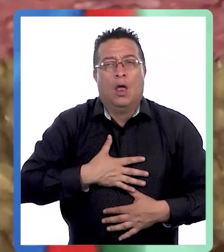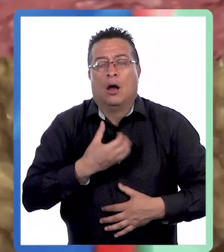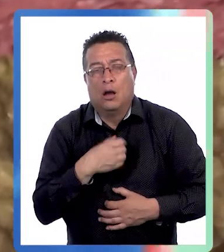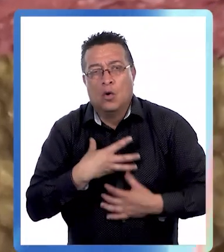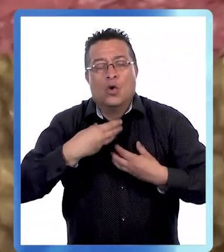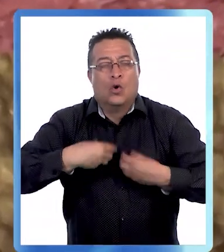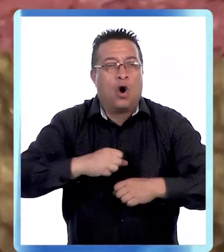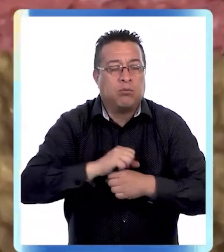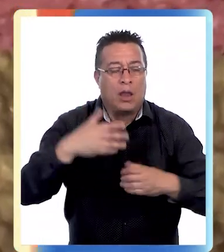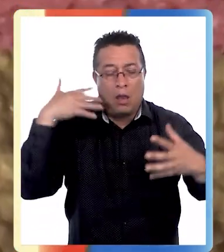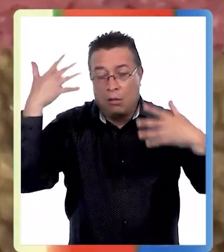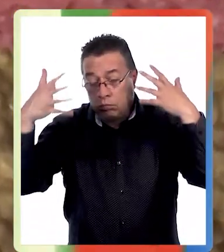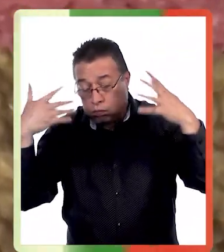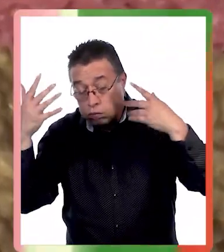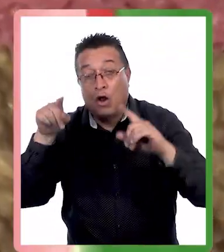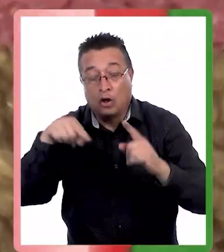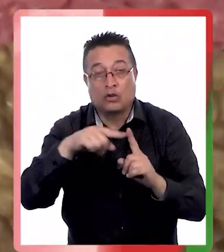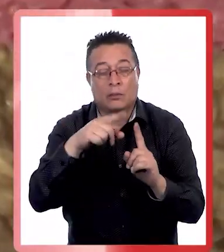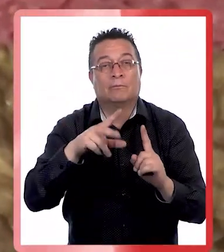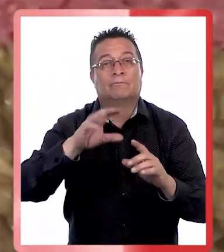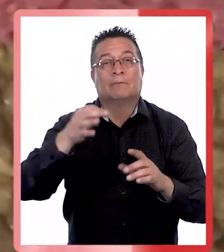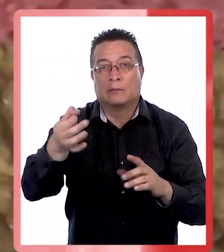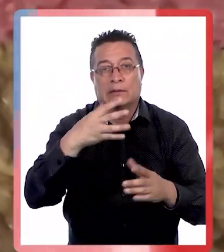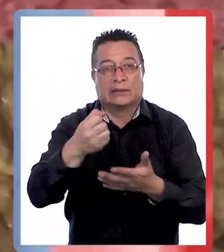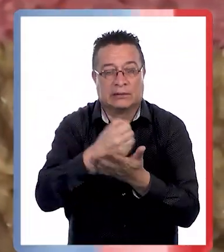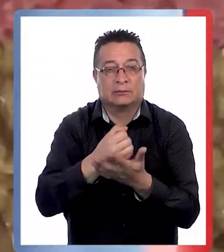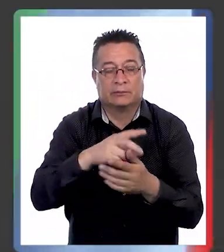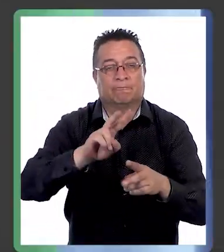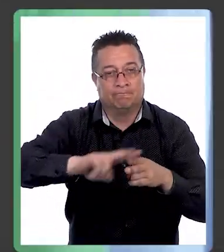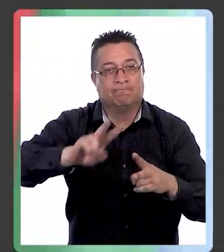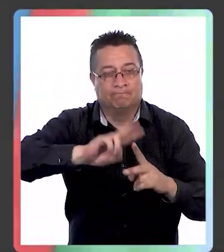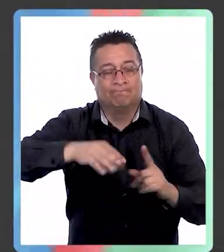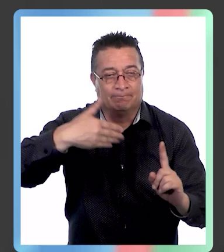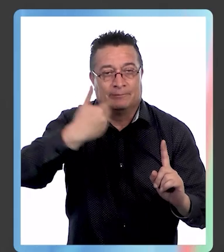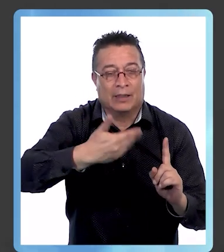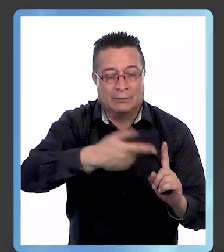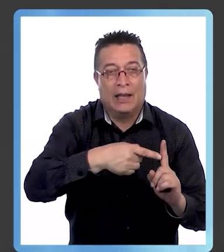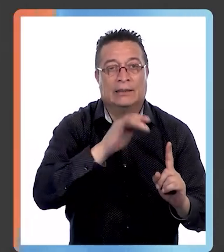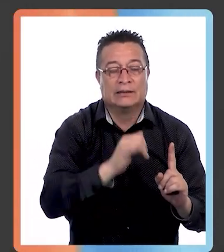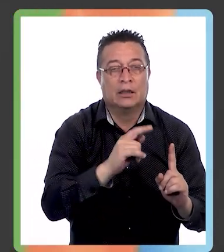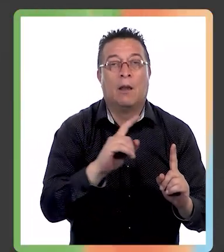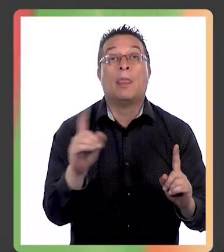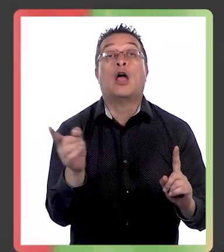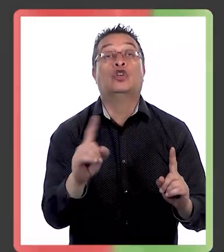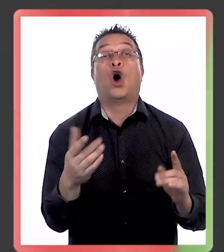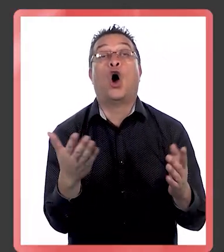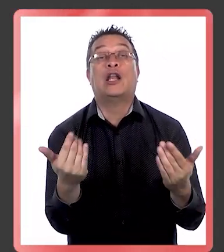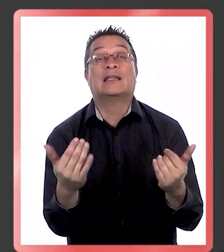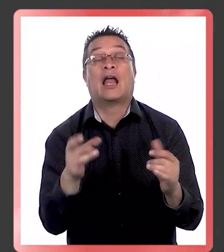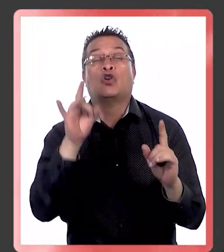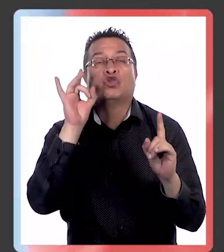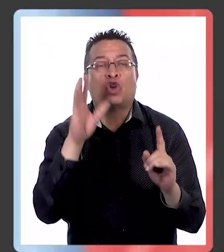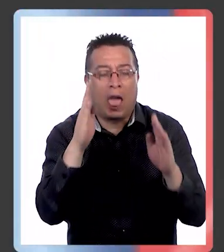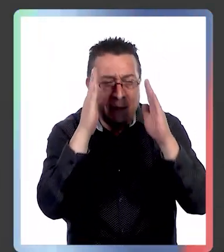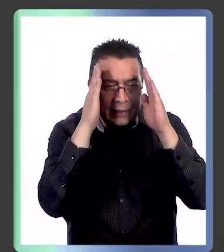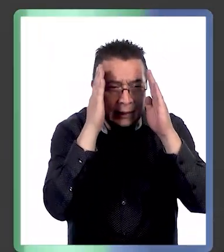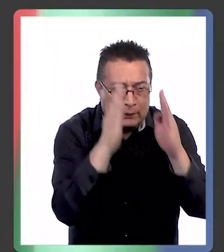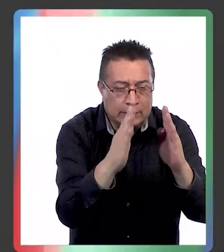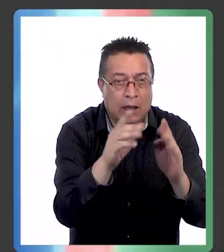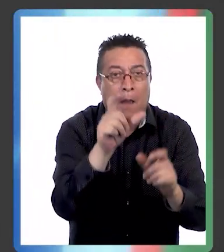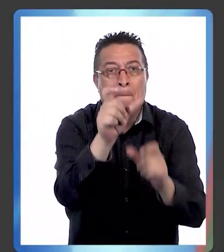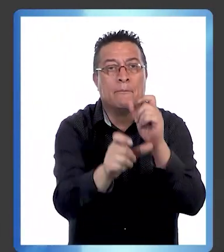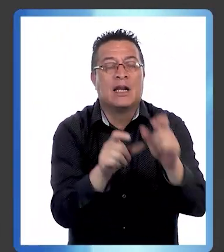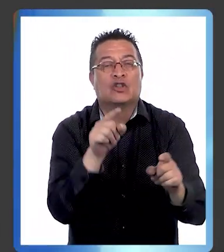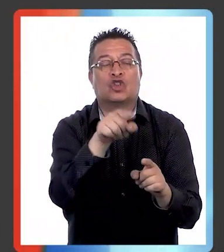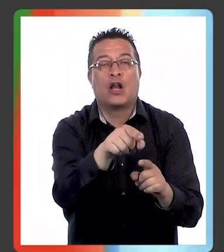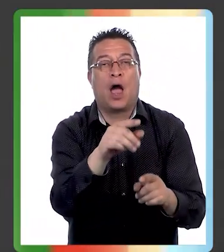la desorientación. Y también nos dimos cuenta que no era necesariamente solo para pacientes